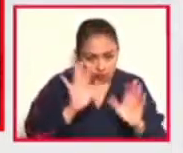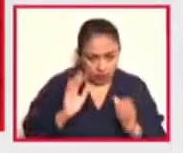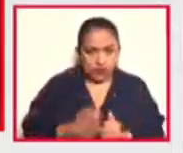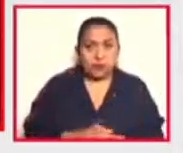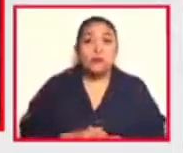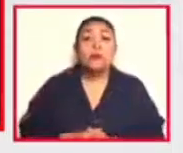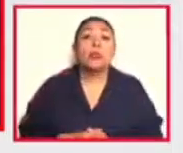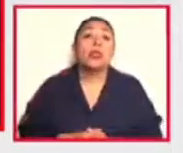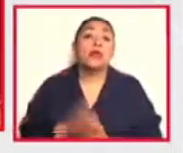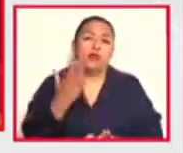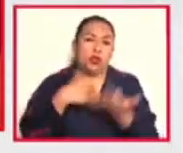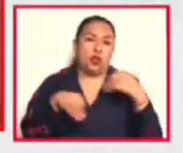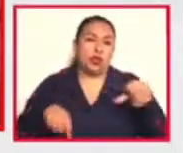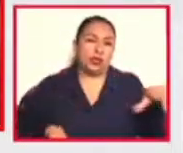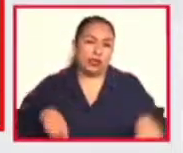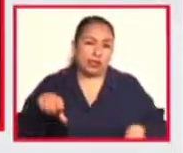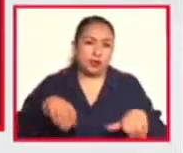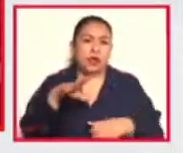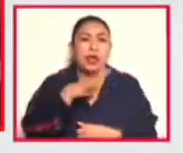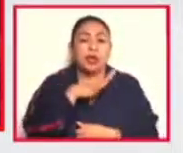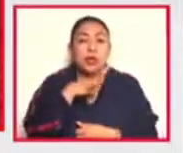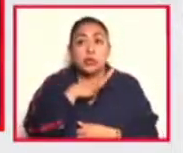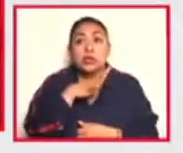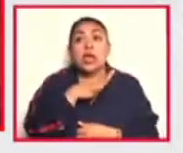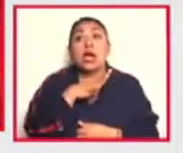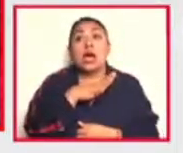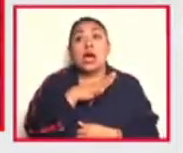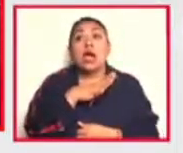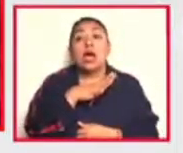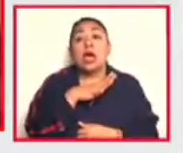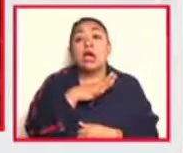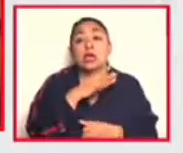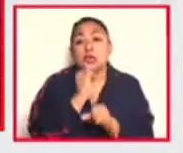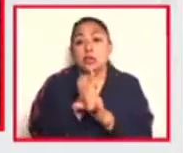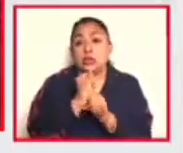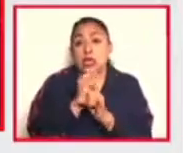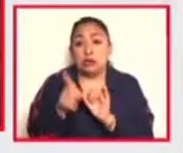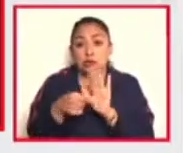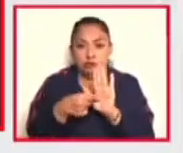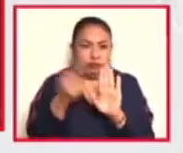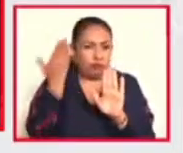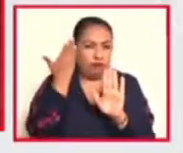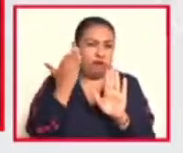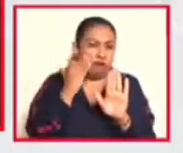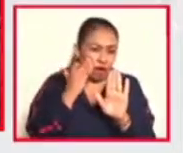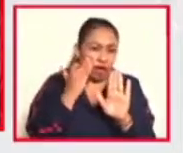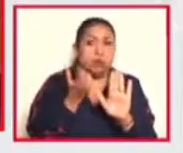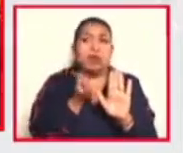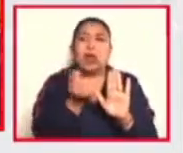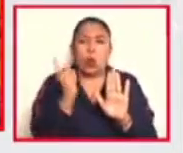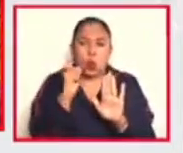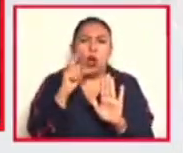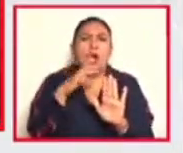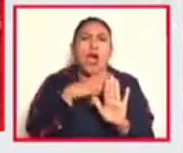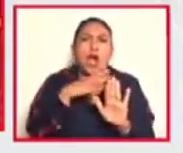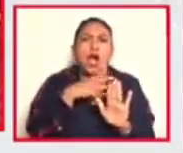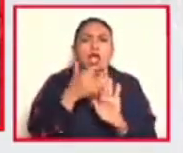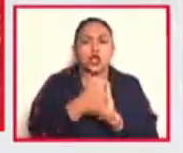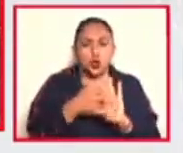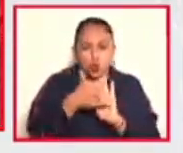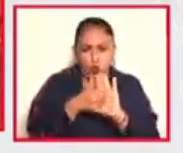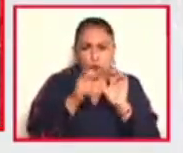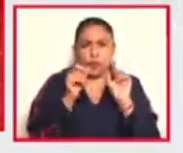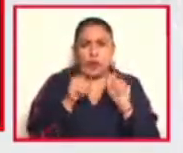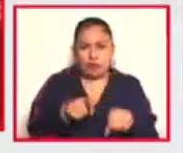nuestras actividades tendrán salida a través de nuestras redes sociales de Facebook. Algunas otras saldrán por el canal de YouTube de la